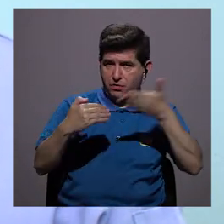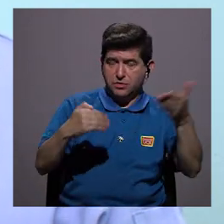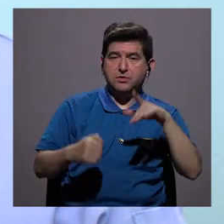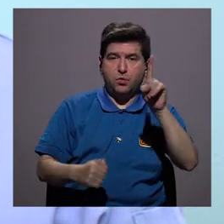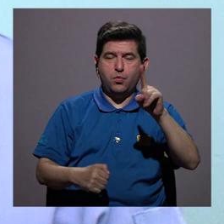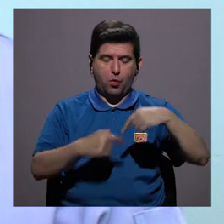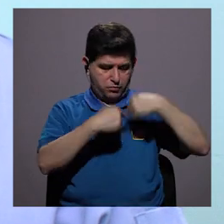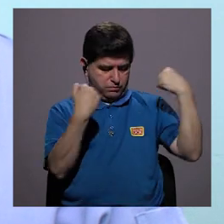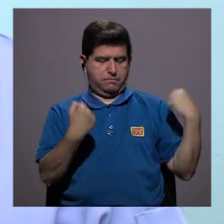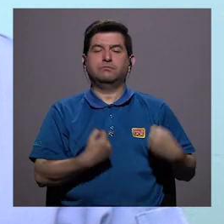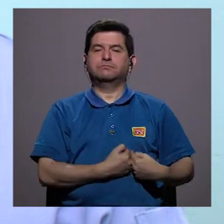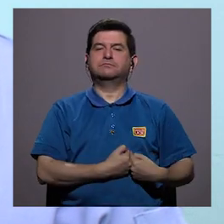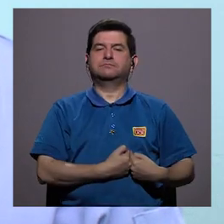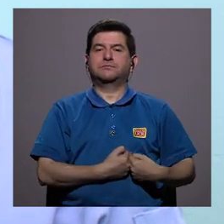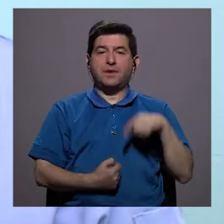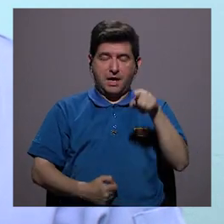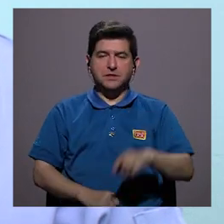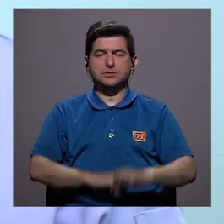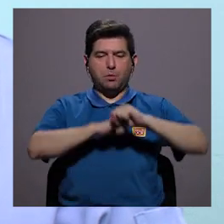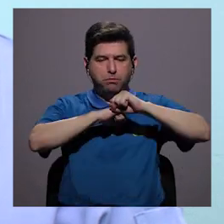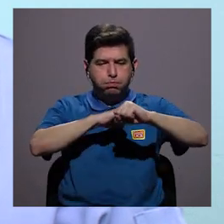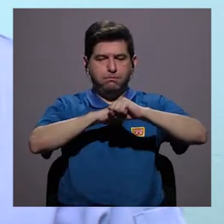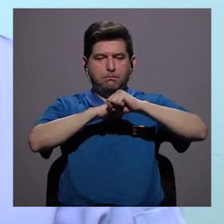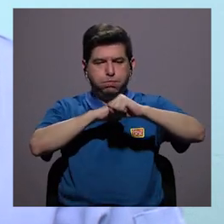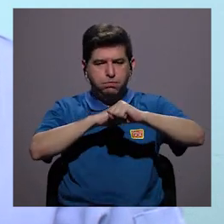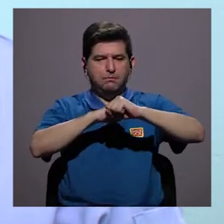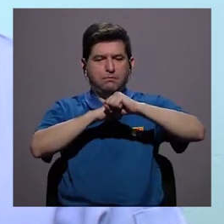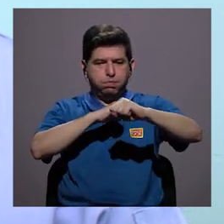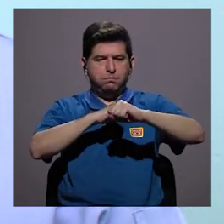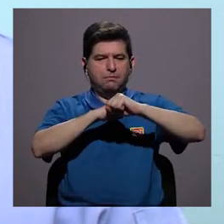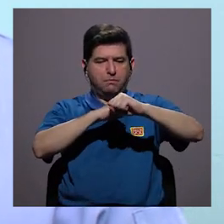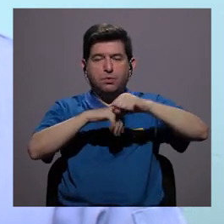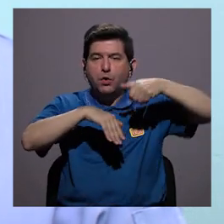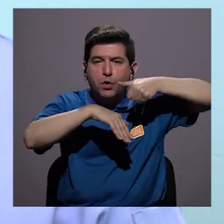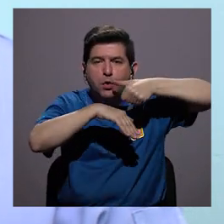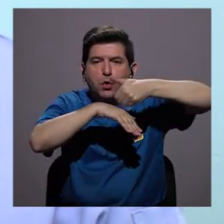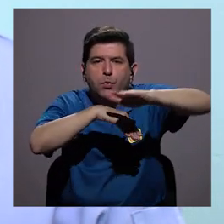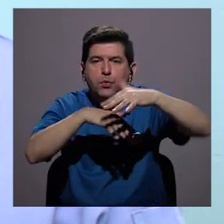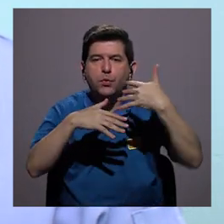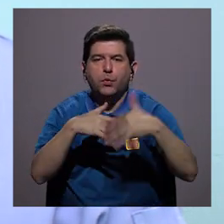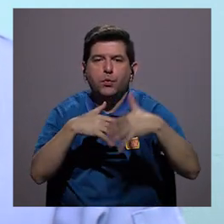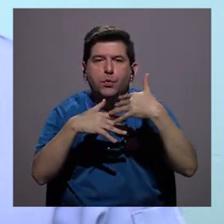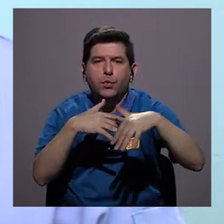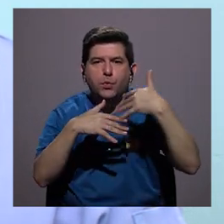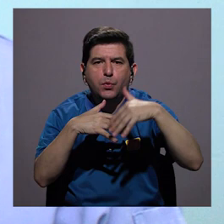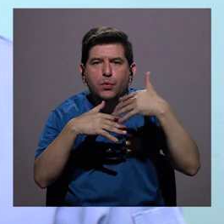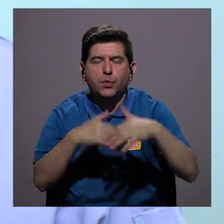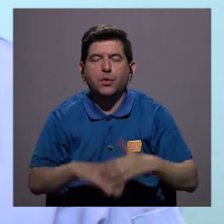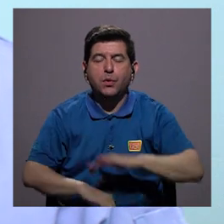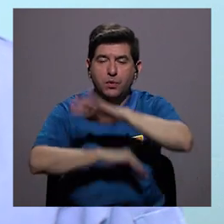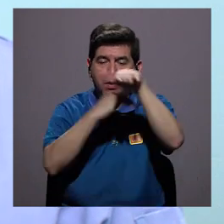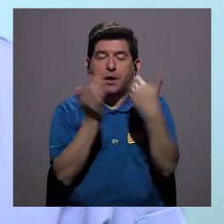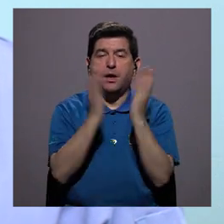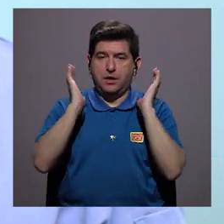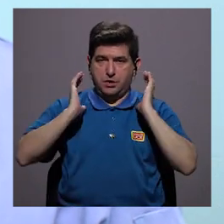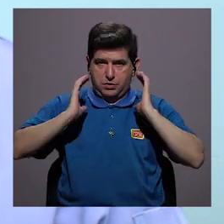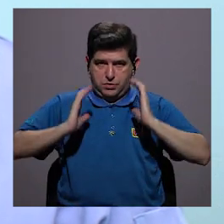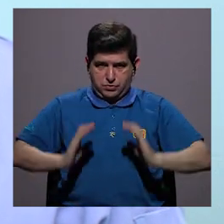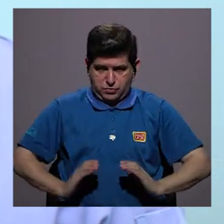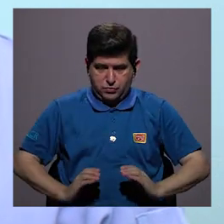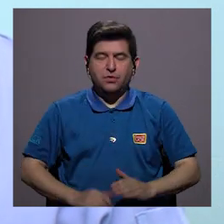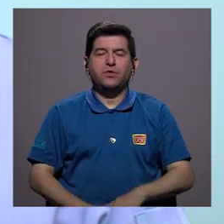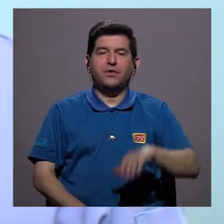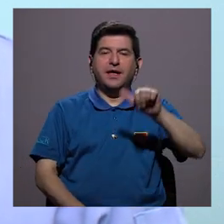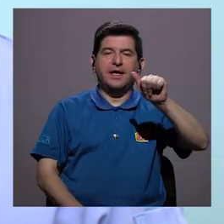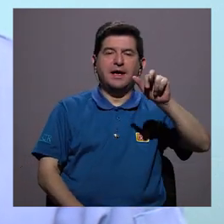de varias cosas. Uno, el corazón. Esta es una bomba, impulsa la sangre al contraerse hacia el resto del